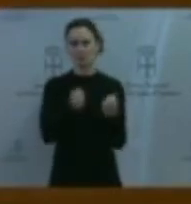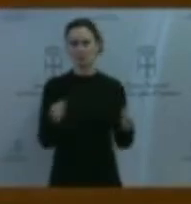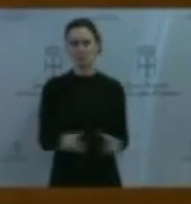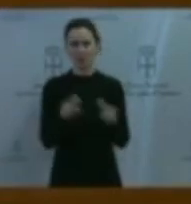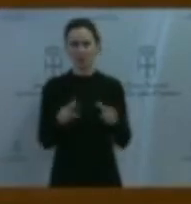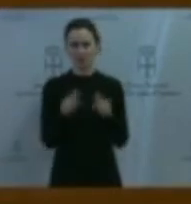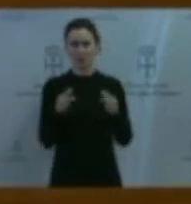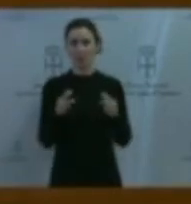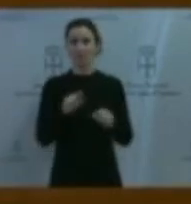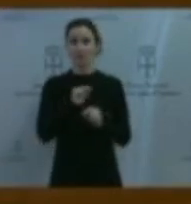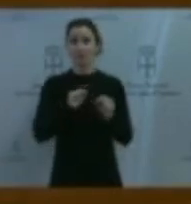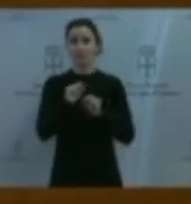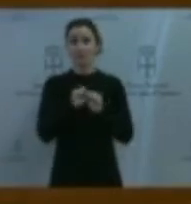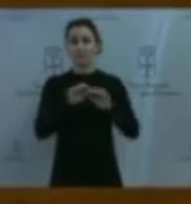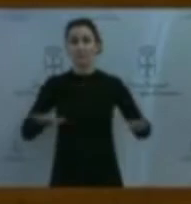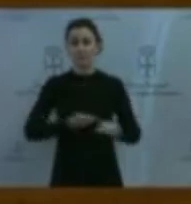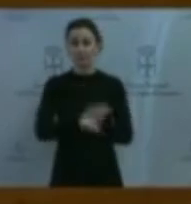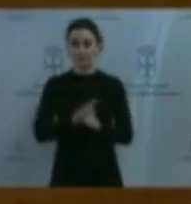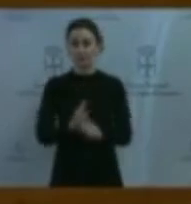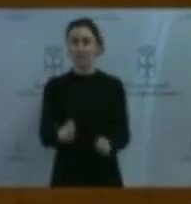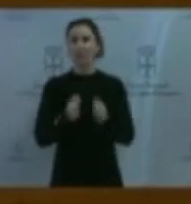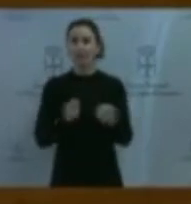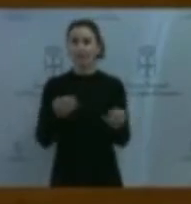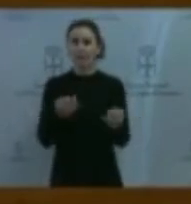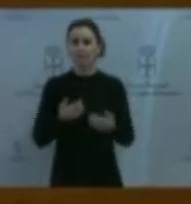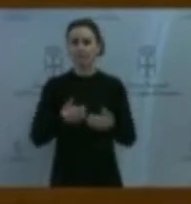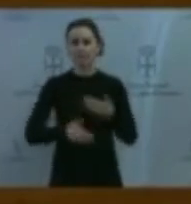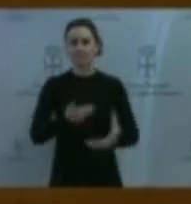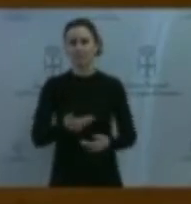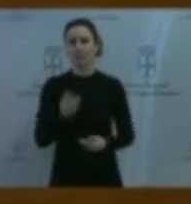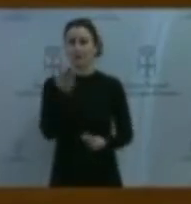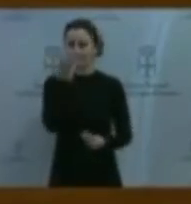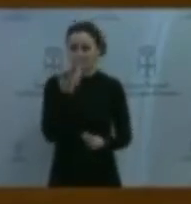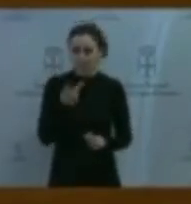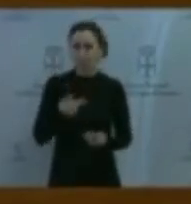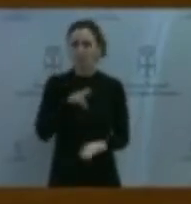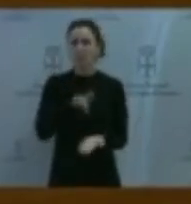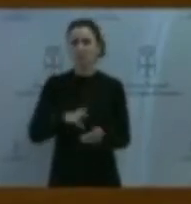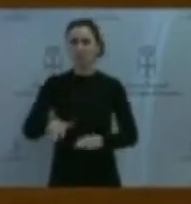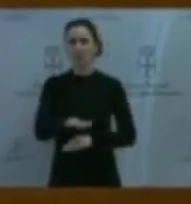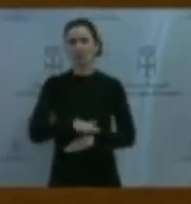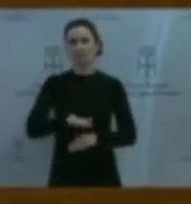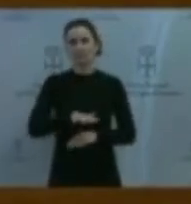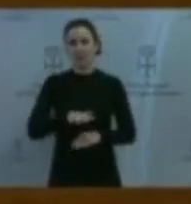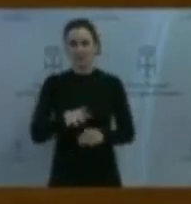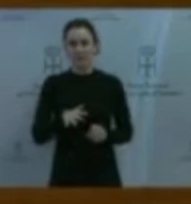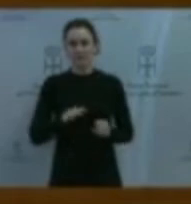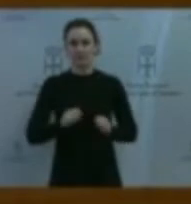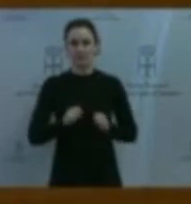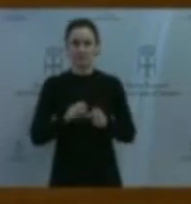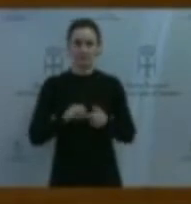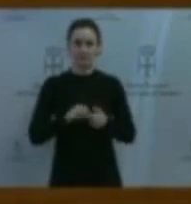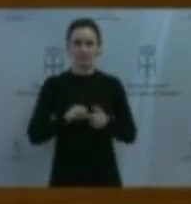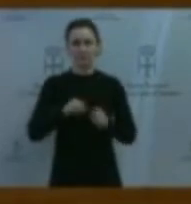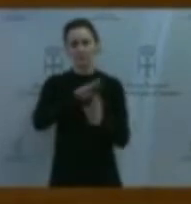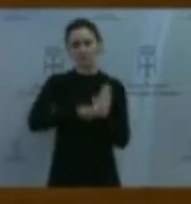catalizador. A nosotros nos gusta cuando el Gobierno de Baleares implementa medidas de complemento de ingreso mínimo vital.